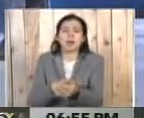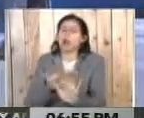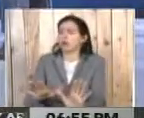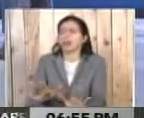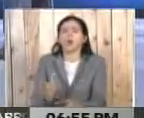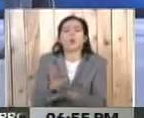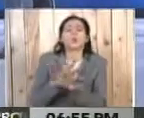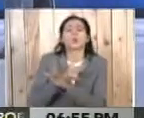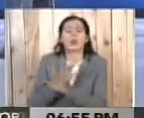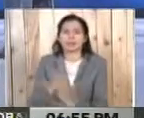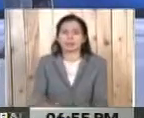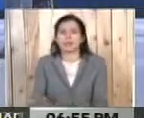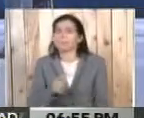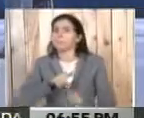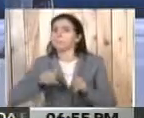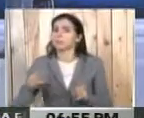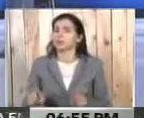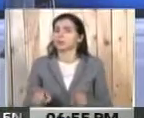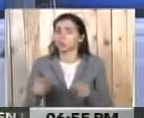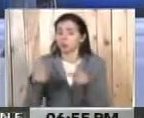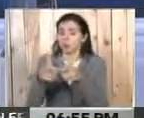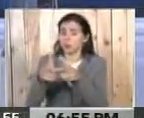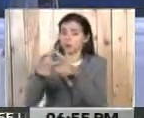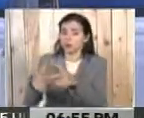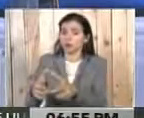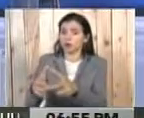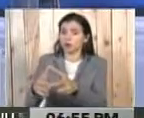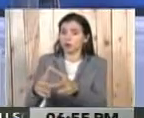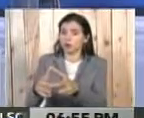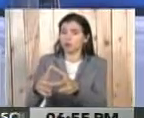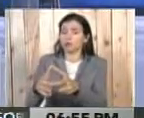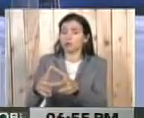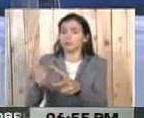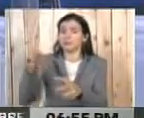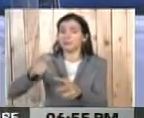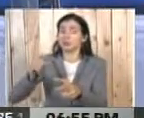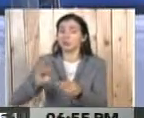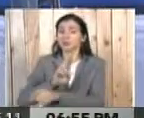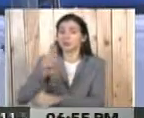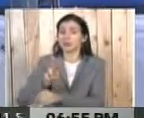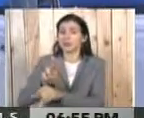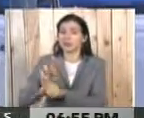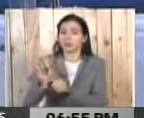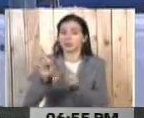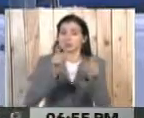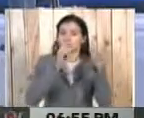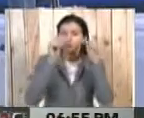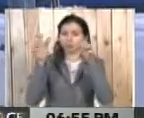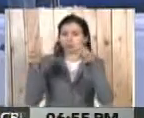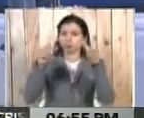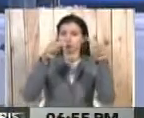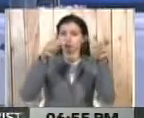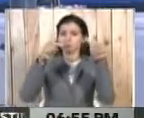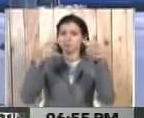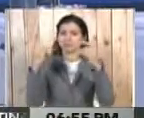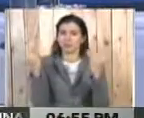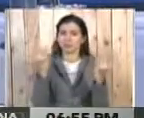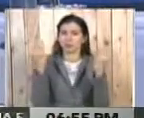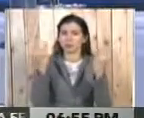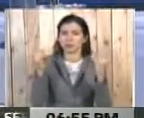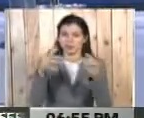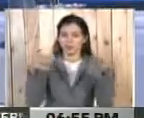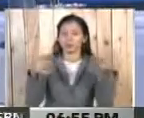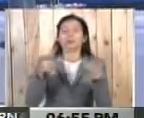es un juguetico. Pero ese juguete, para elevarse y moverse, necesita utilizar una frecuencia. Esa frecuencia tiene que estar autorizada. Nosotros estamos